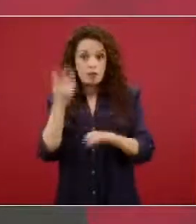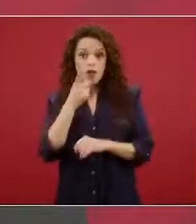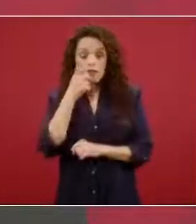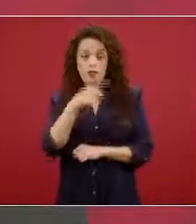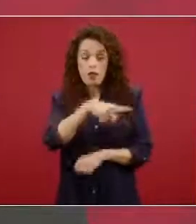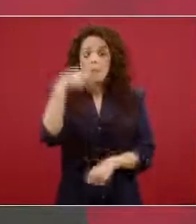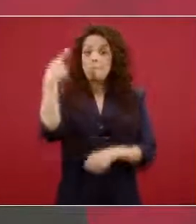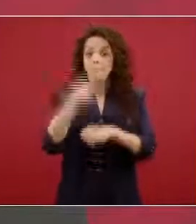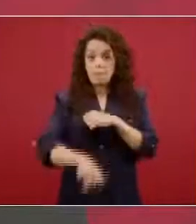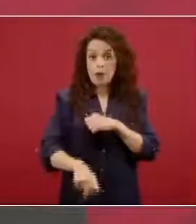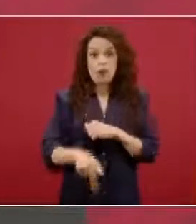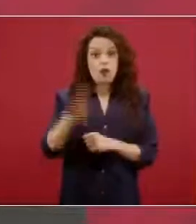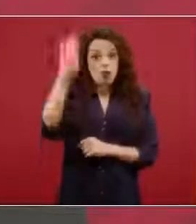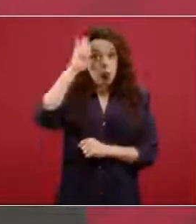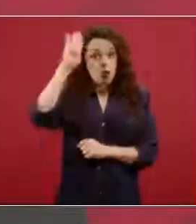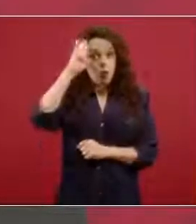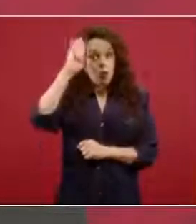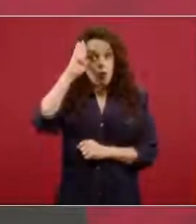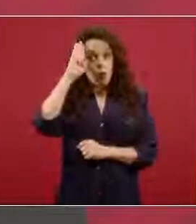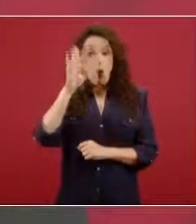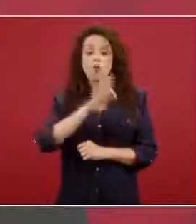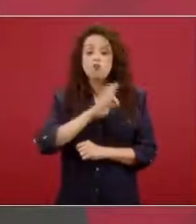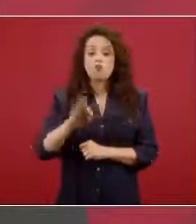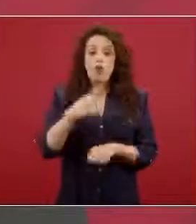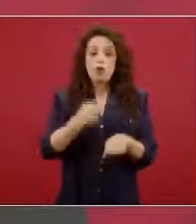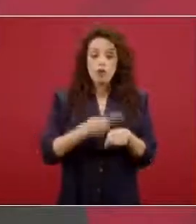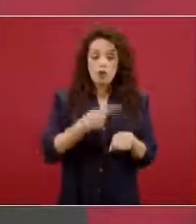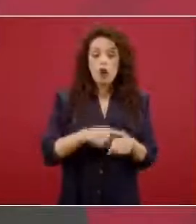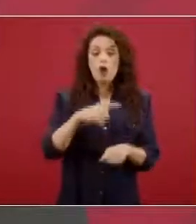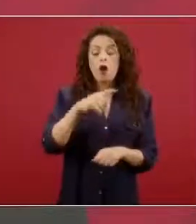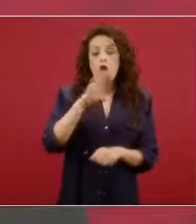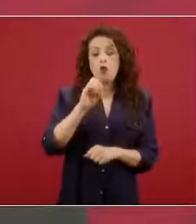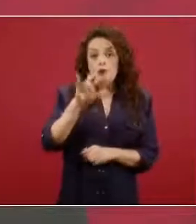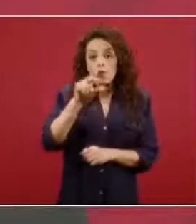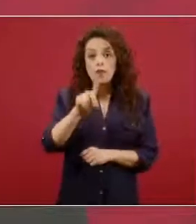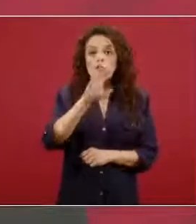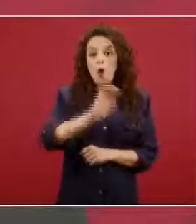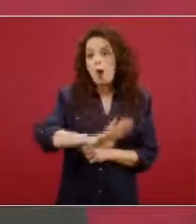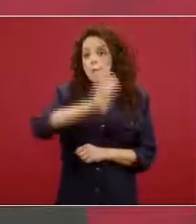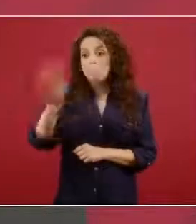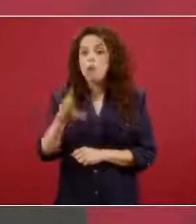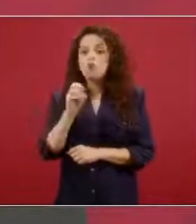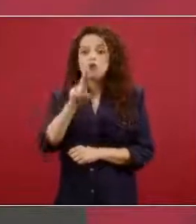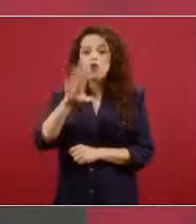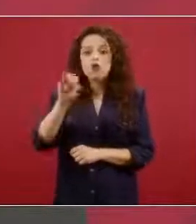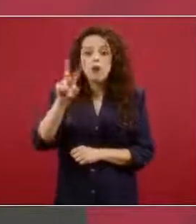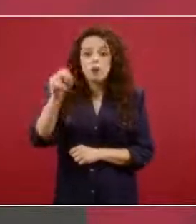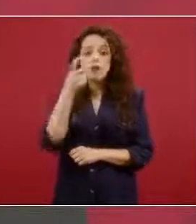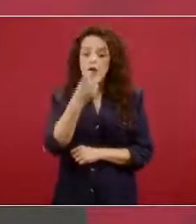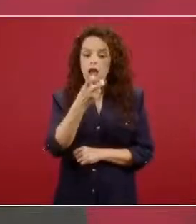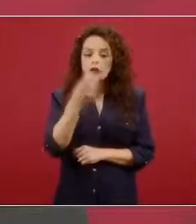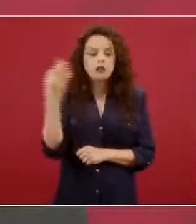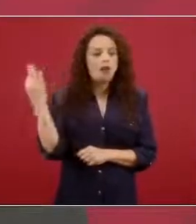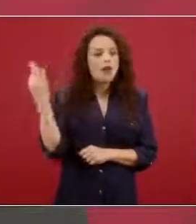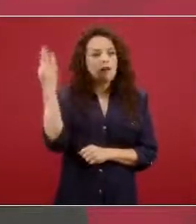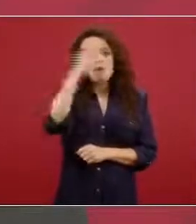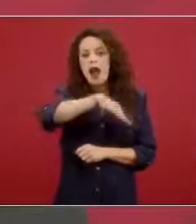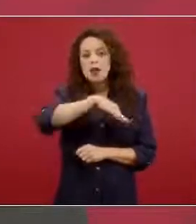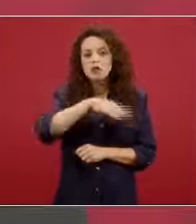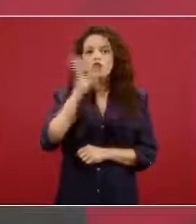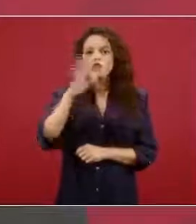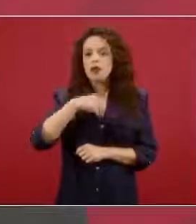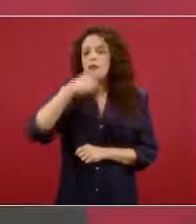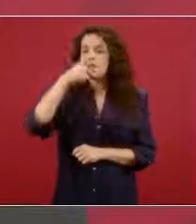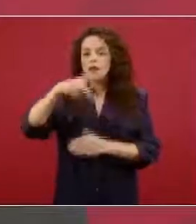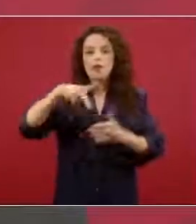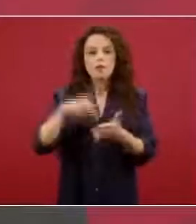alto de padecer COVID o de fallecer por COVID. Esto es falso, lo hemos presentado ya en cifras en múltiples